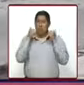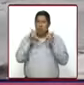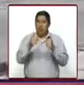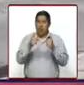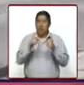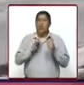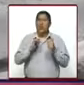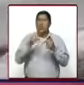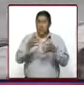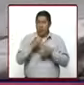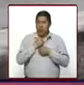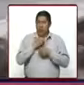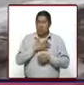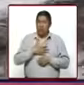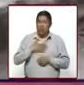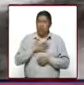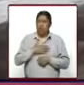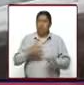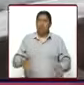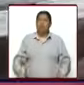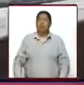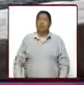Ya, yo te agarro, vení.